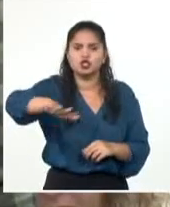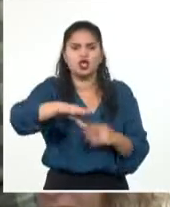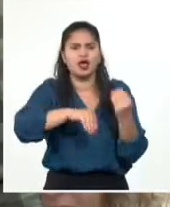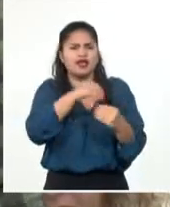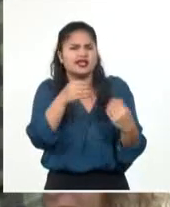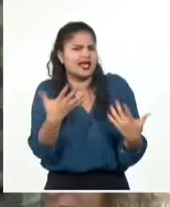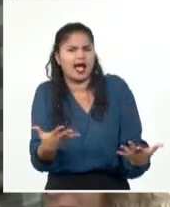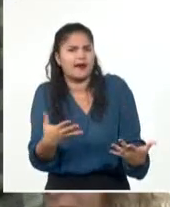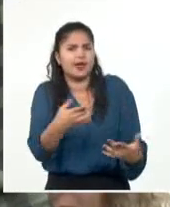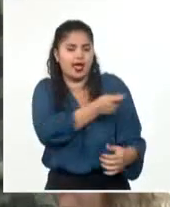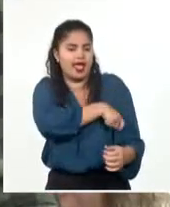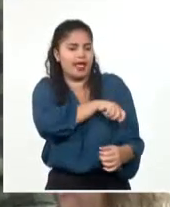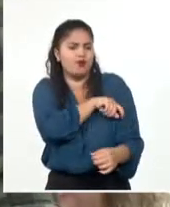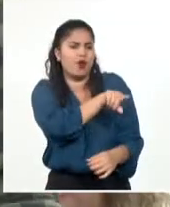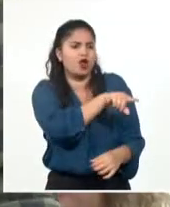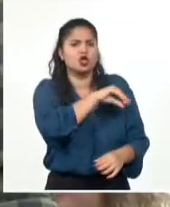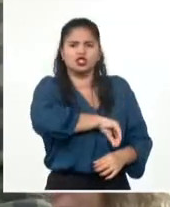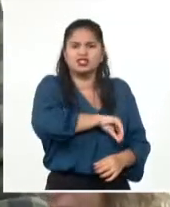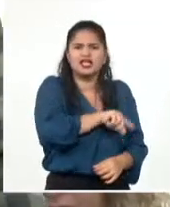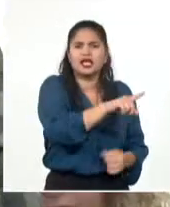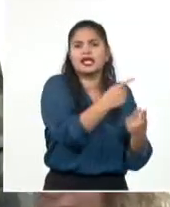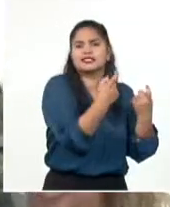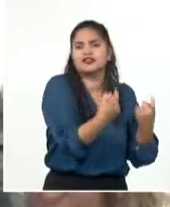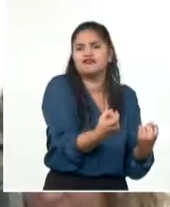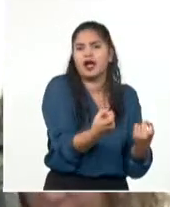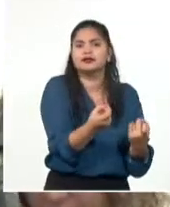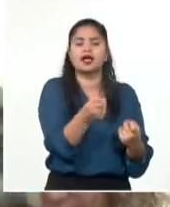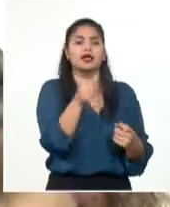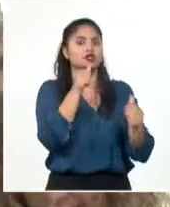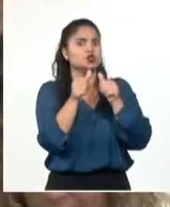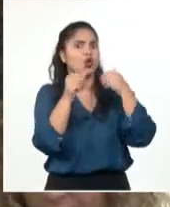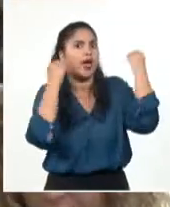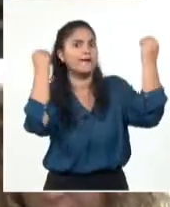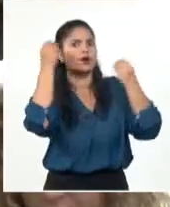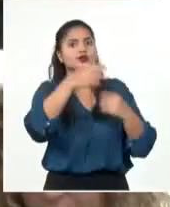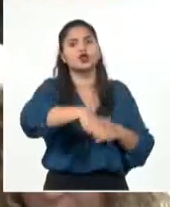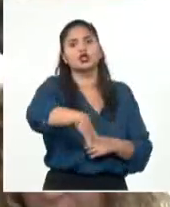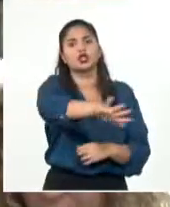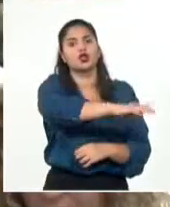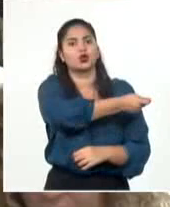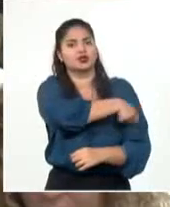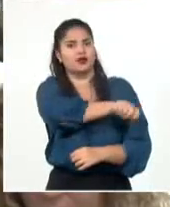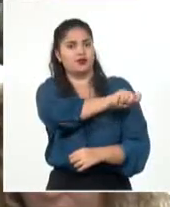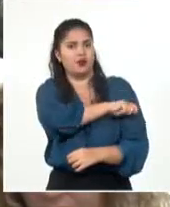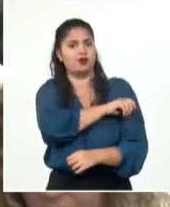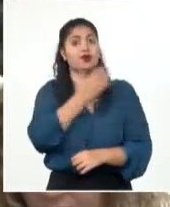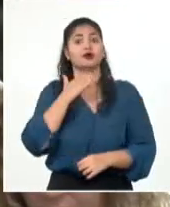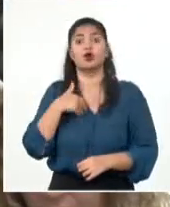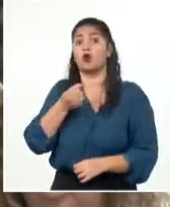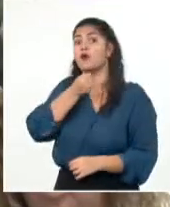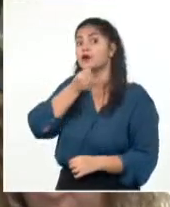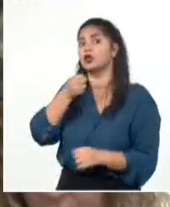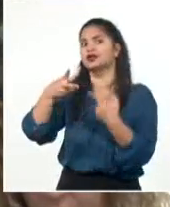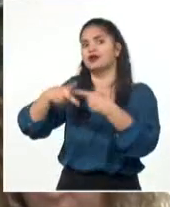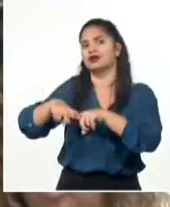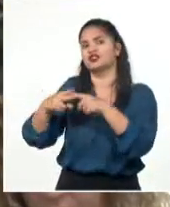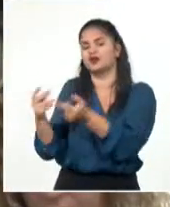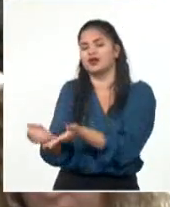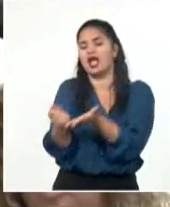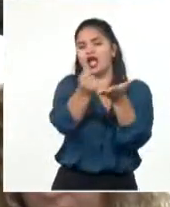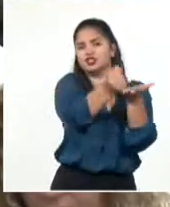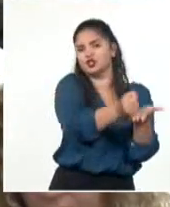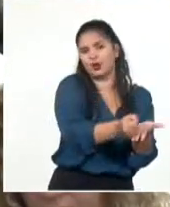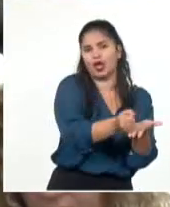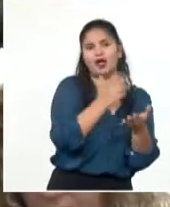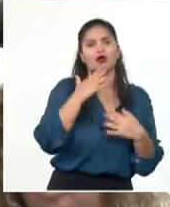estamos creando, qué es lo diferente con respecto a la sociedad capitalista, con la sociedad neoliberal, y en eso nuevo, qué es lo